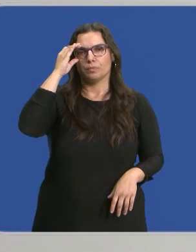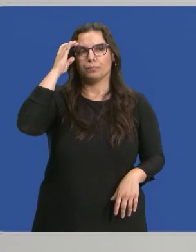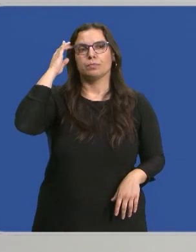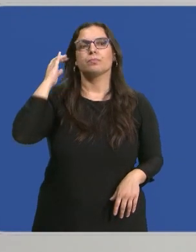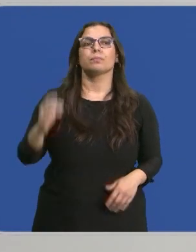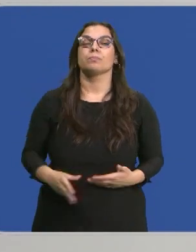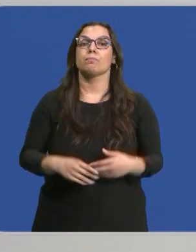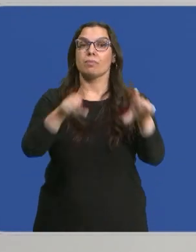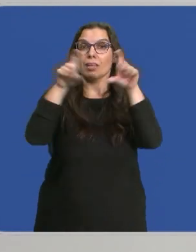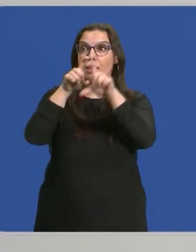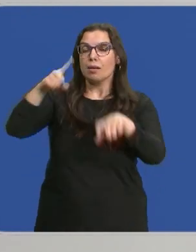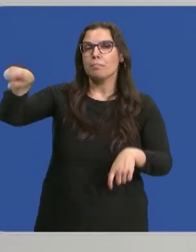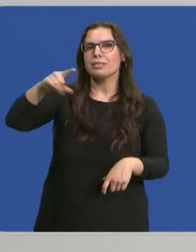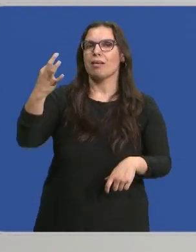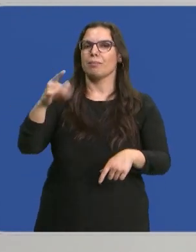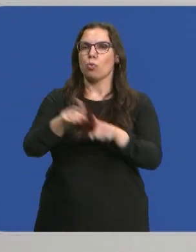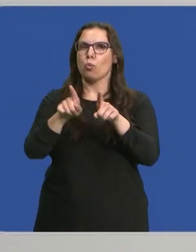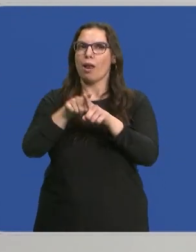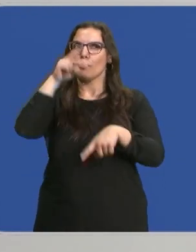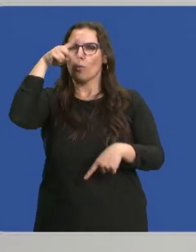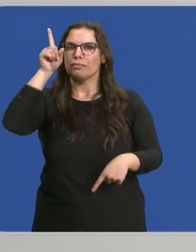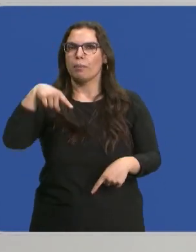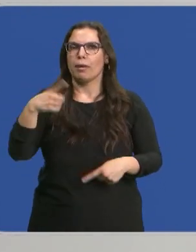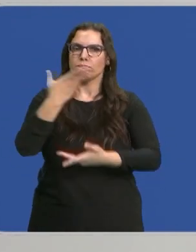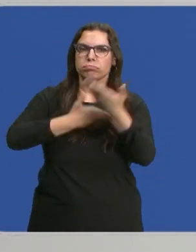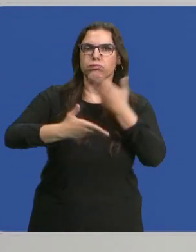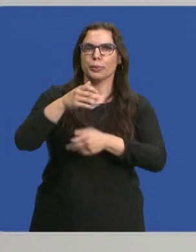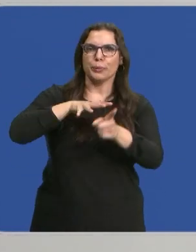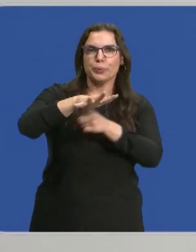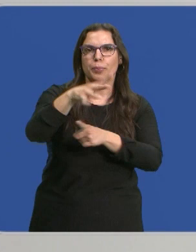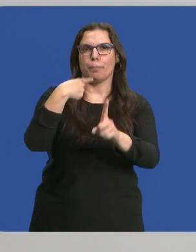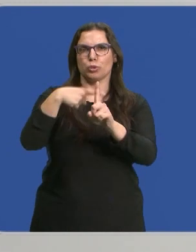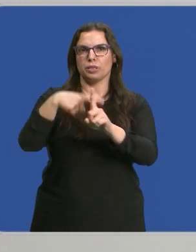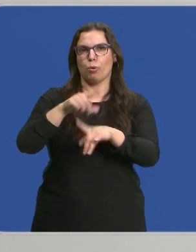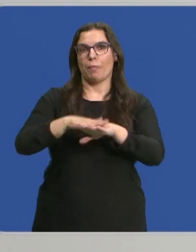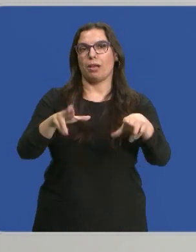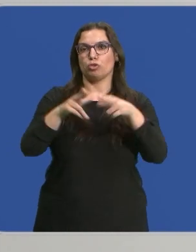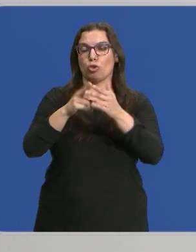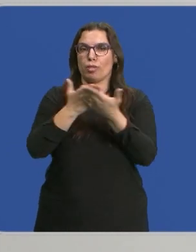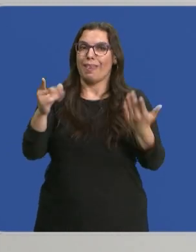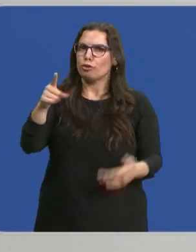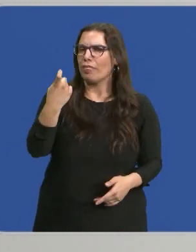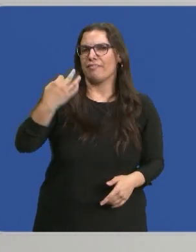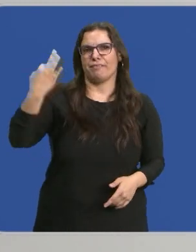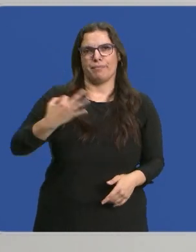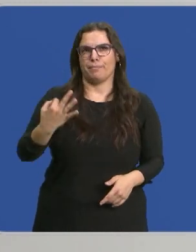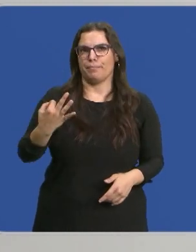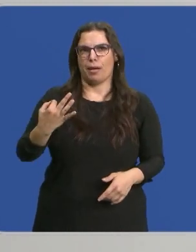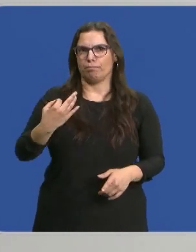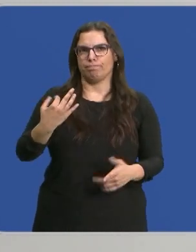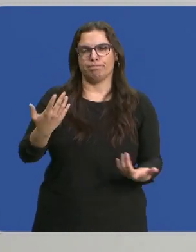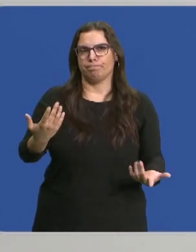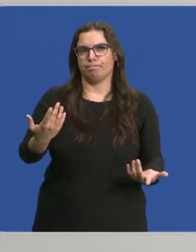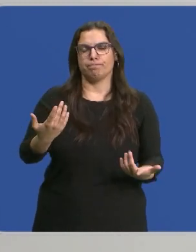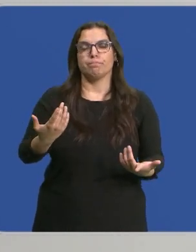Que las empresas se beneficien y se preocupen por tener un impacto positivo en la sociedad es necesario a muchos